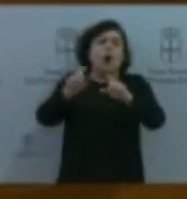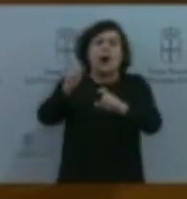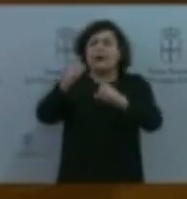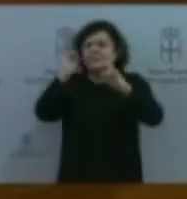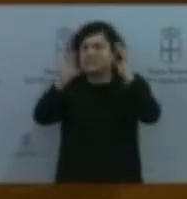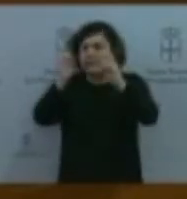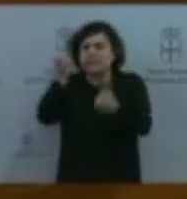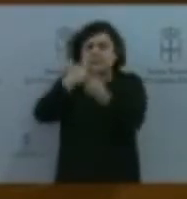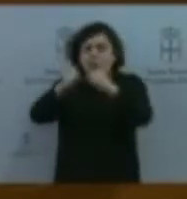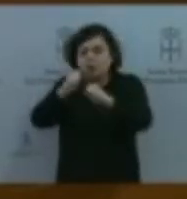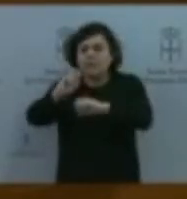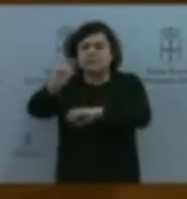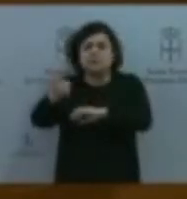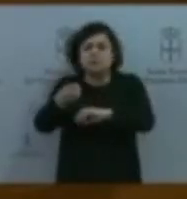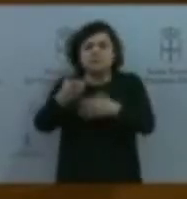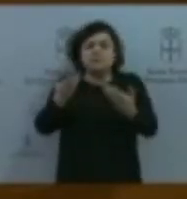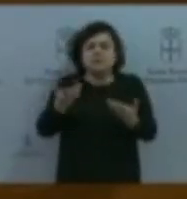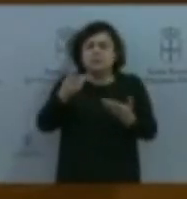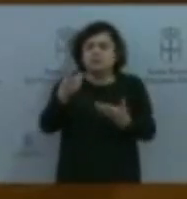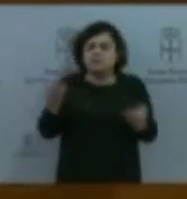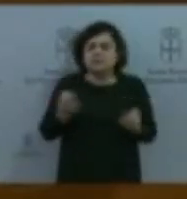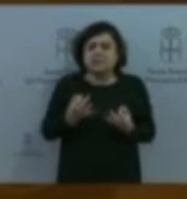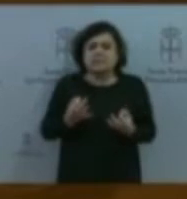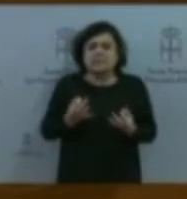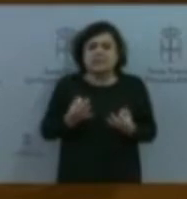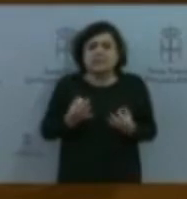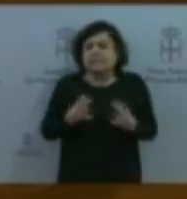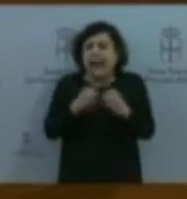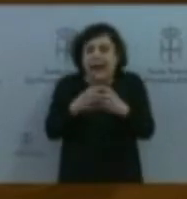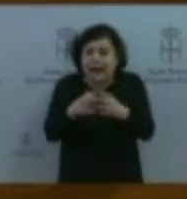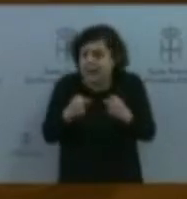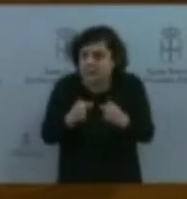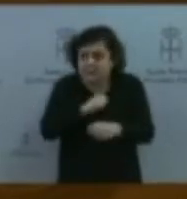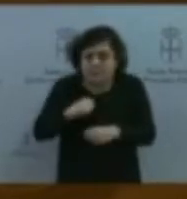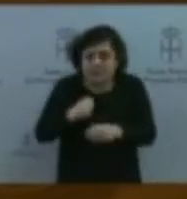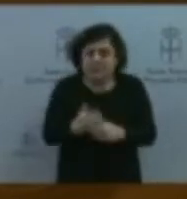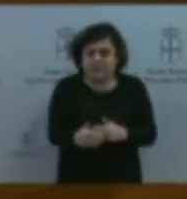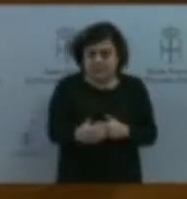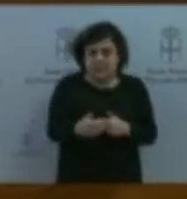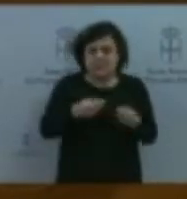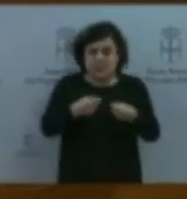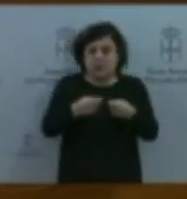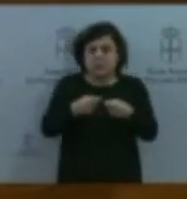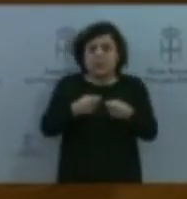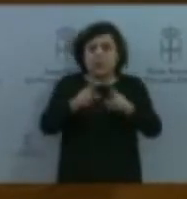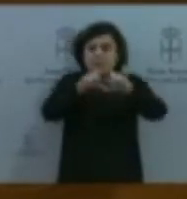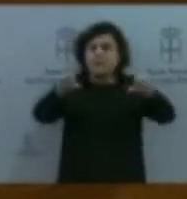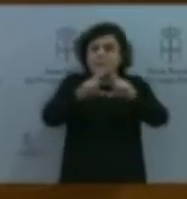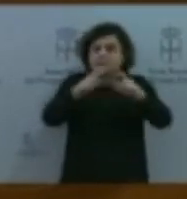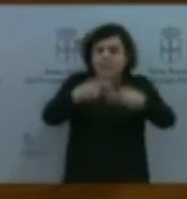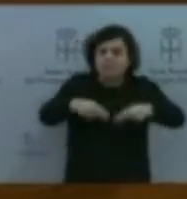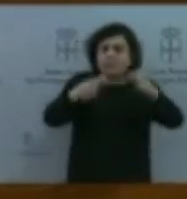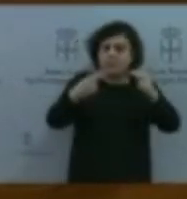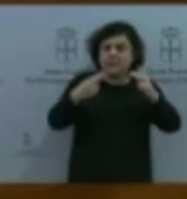es salivando por privatizarlo. Un menudo negocio, ¿no? Una empresa pública que da 2 millones de euros de beneficios, pues, y que tiene un monopolio,